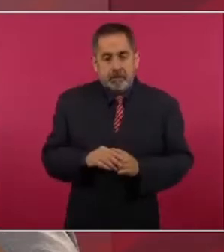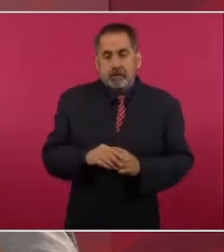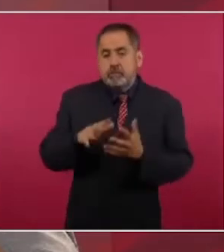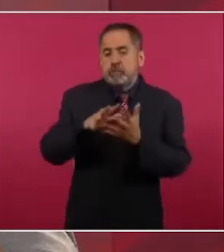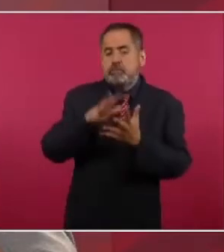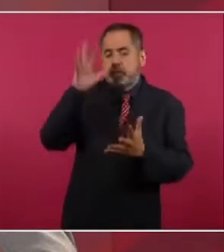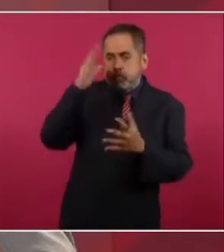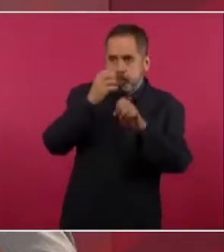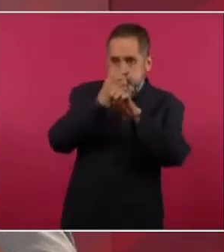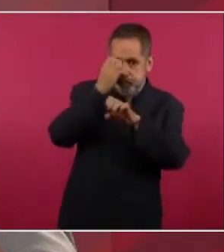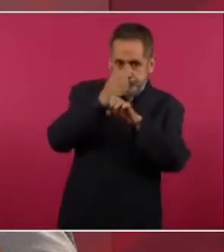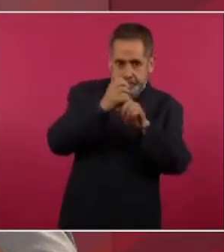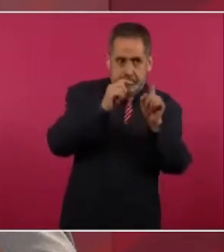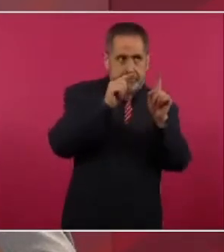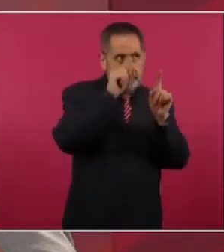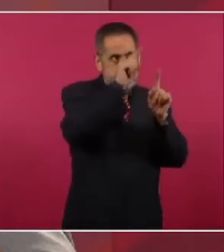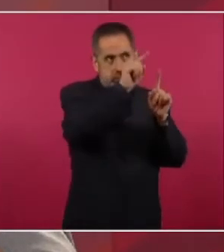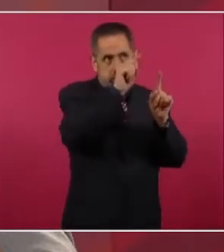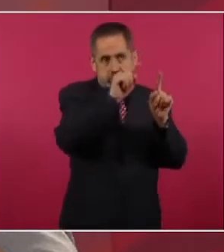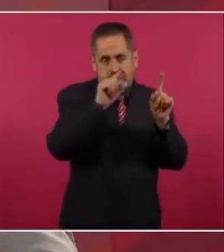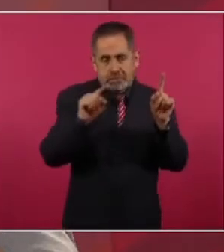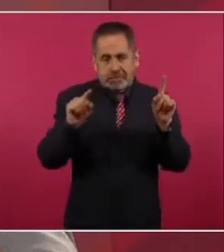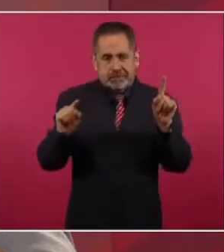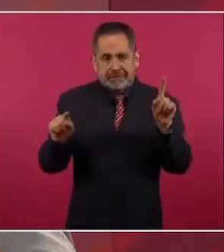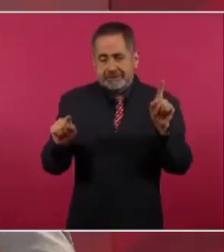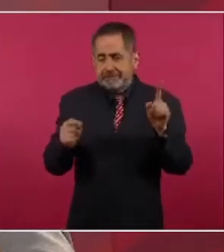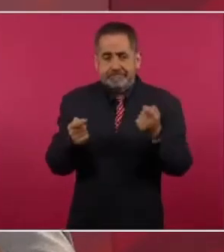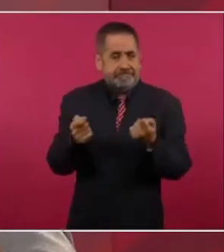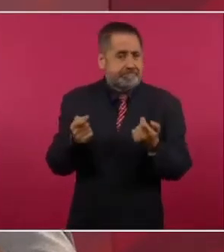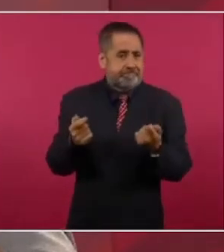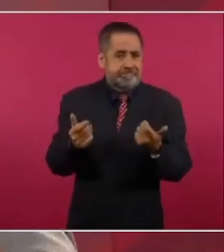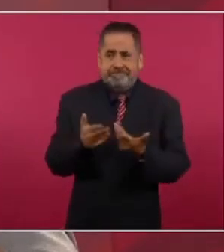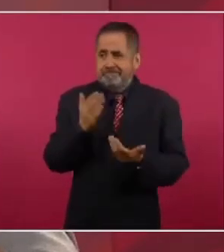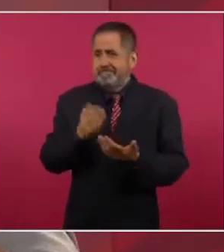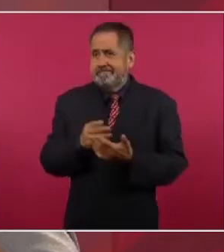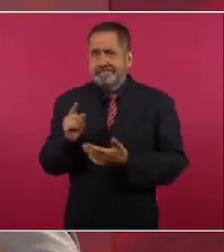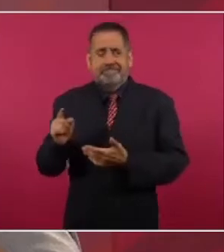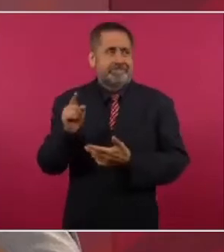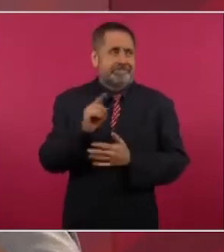del país tenemos problemas de salud.